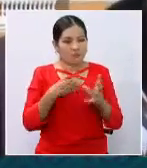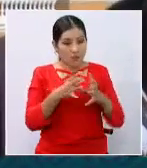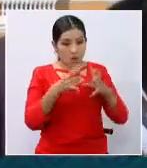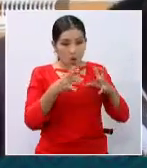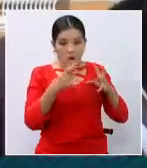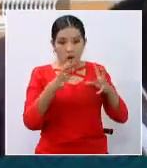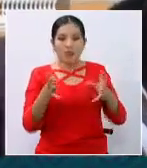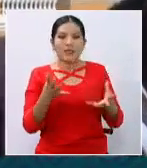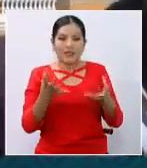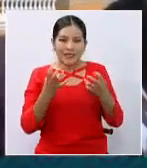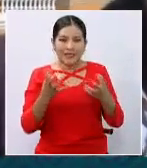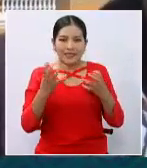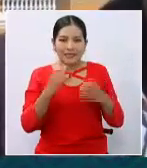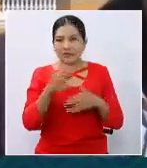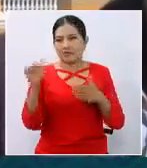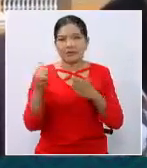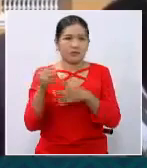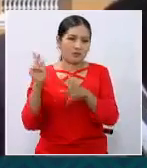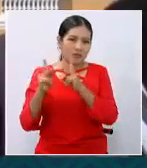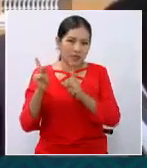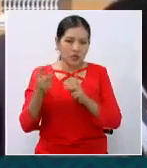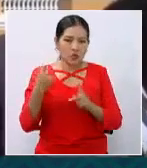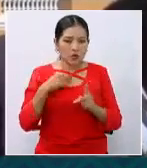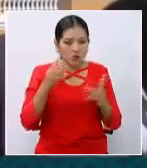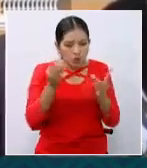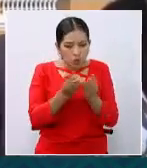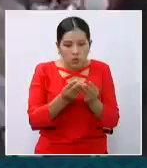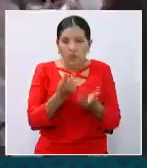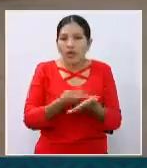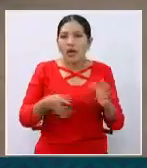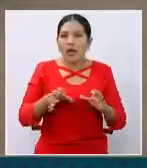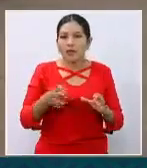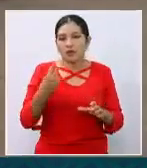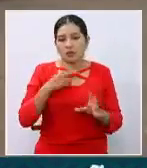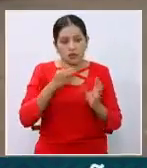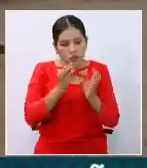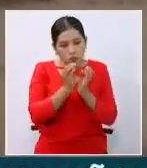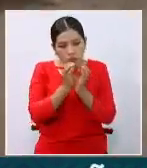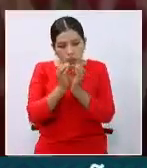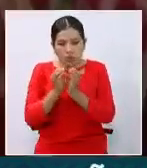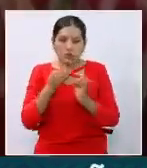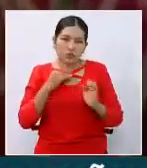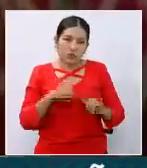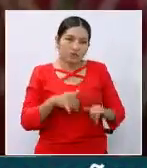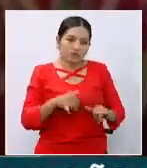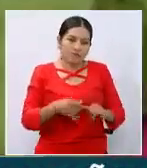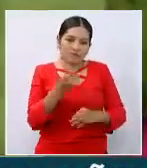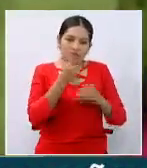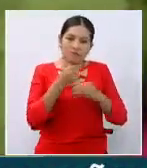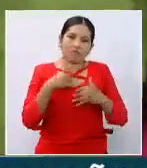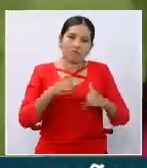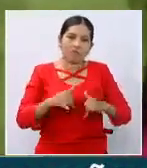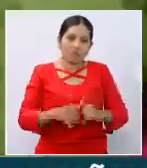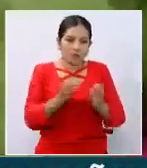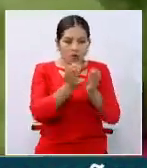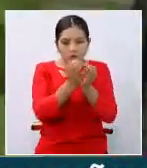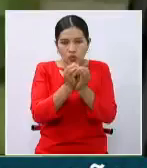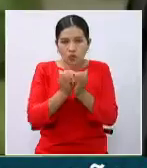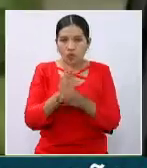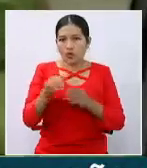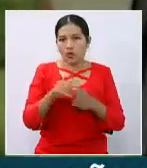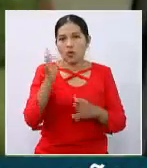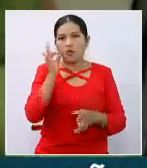estética de buen tamaño y nosotros los productores nos quedamos con los pequeñitos no las sirenas pequeñitas